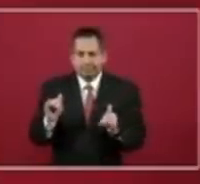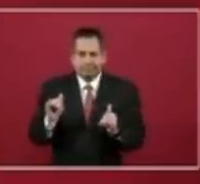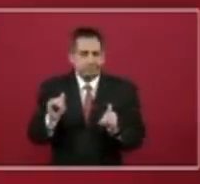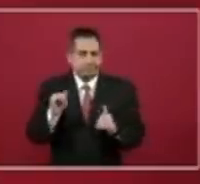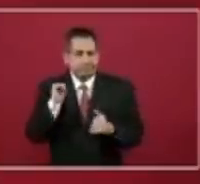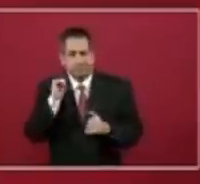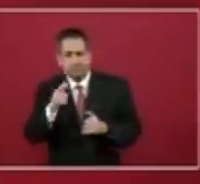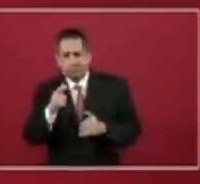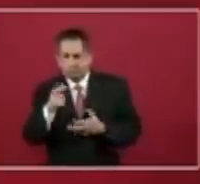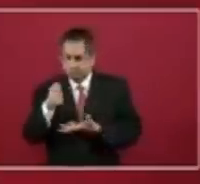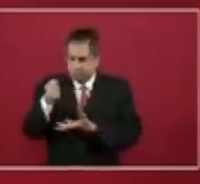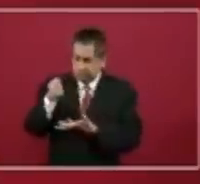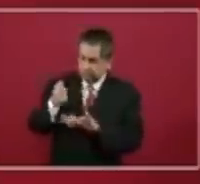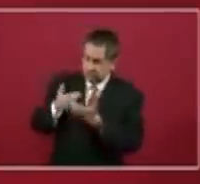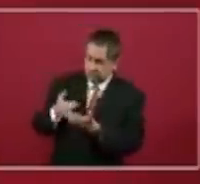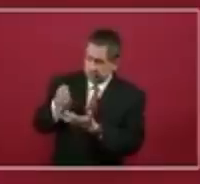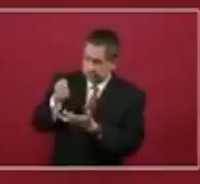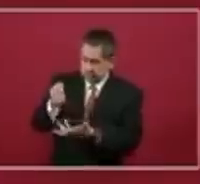recursos del presupuesto